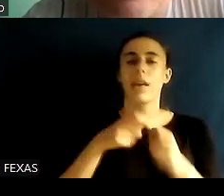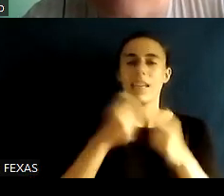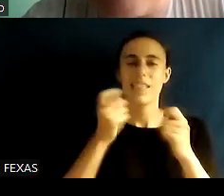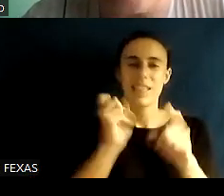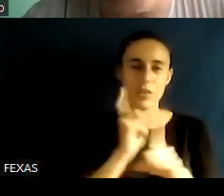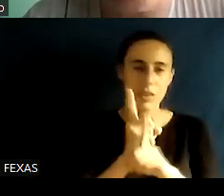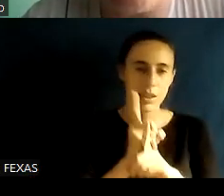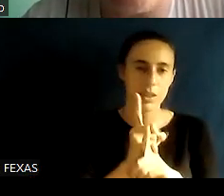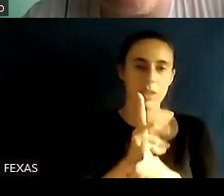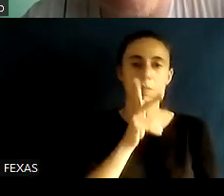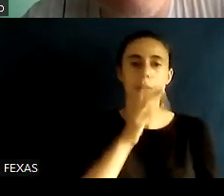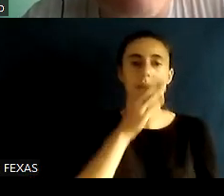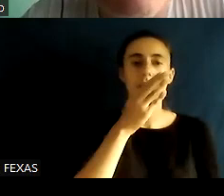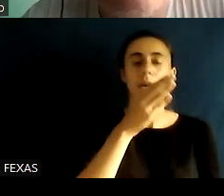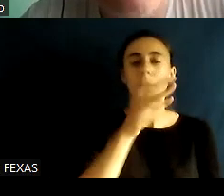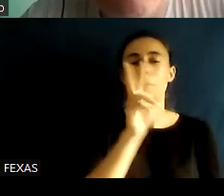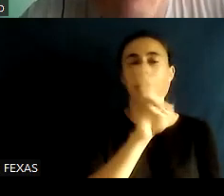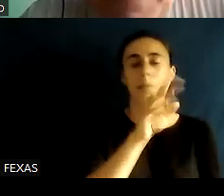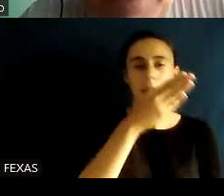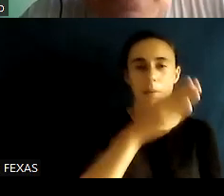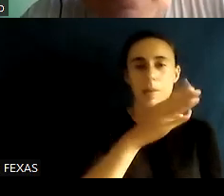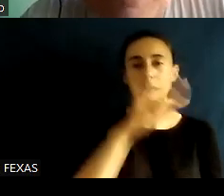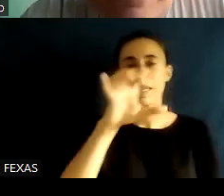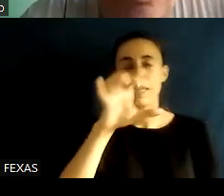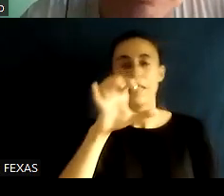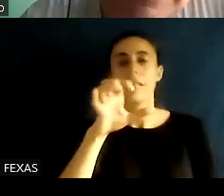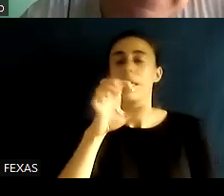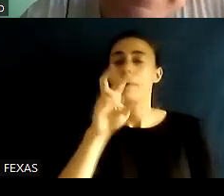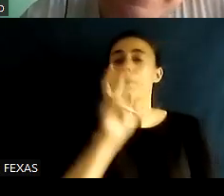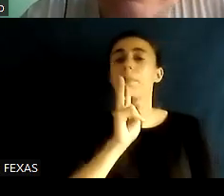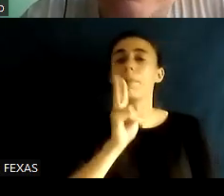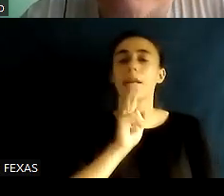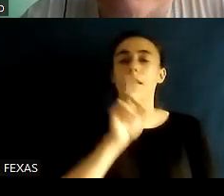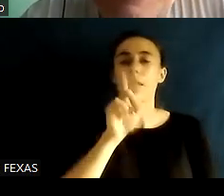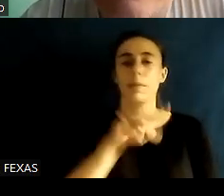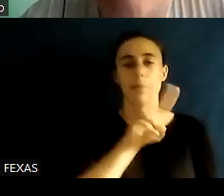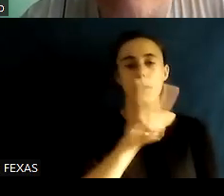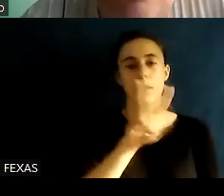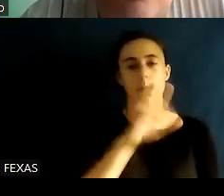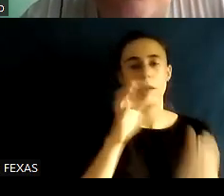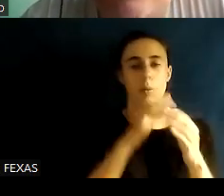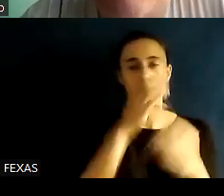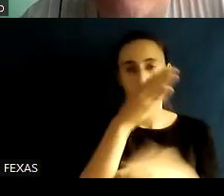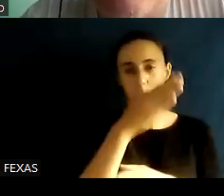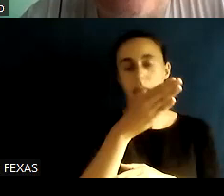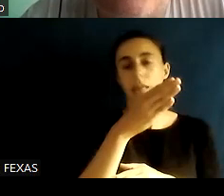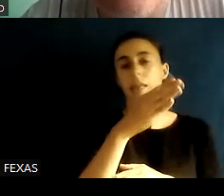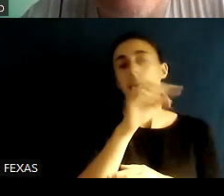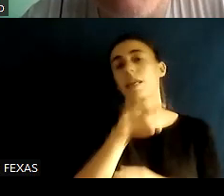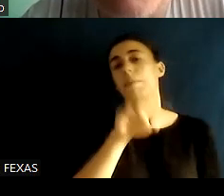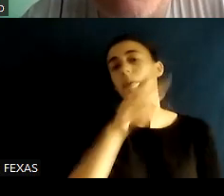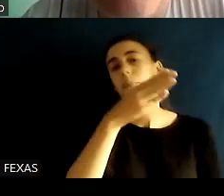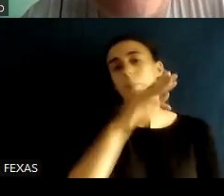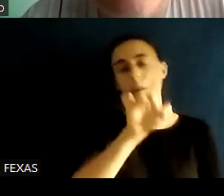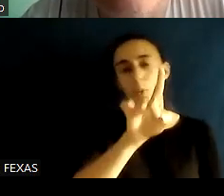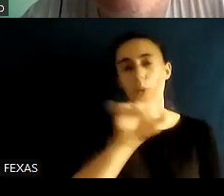de la uva roja, en extracto de té verde. Vitaminas del grupo B, hemos comentado antes la tiamina, la V1, el ácido fólico y la